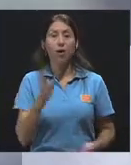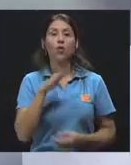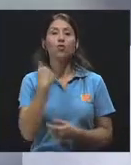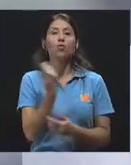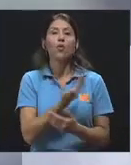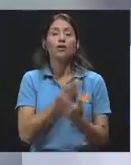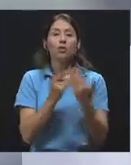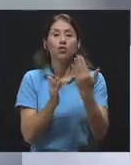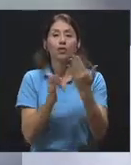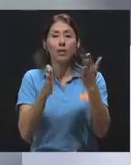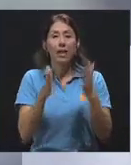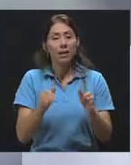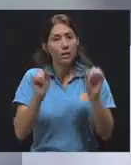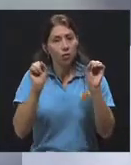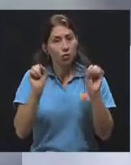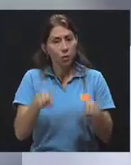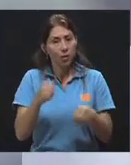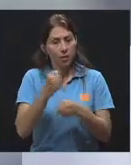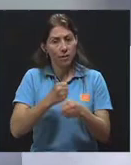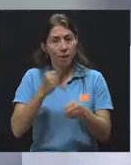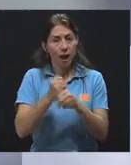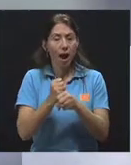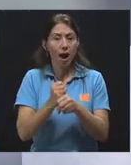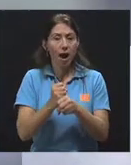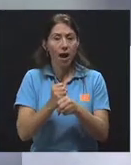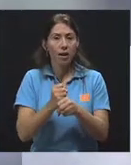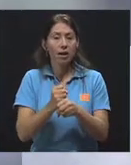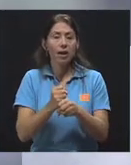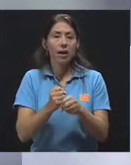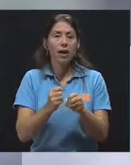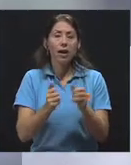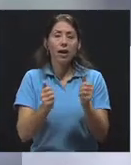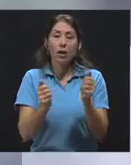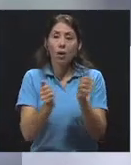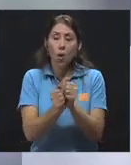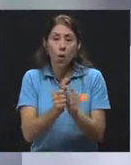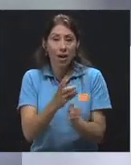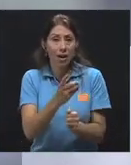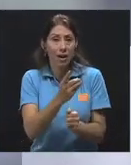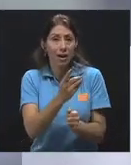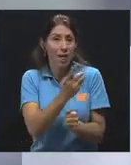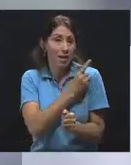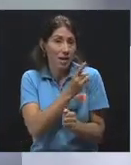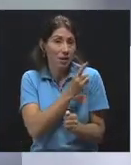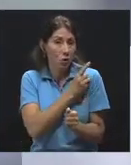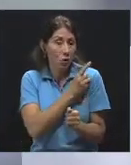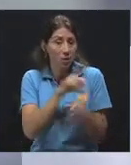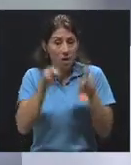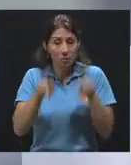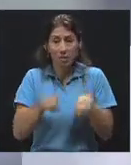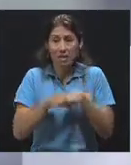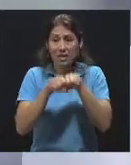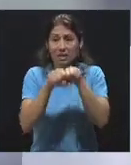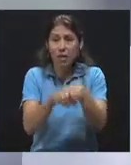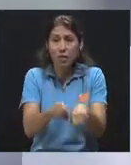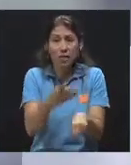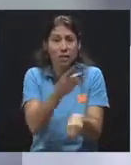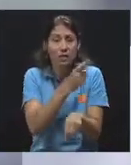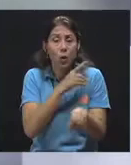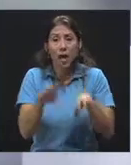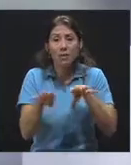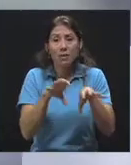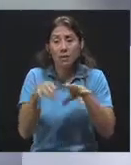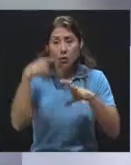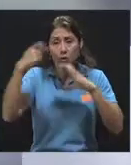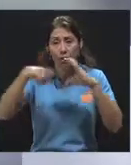Nuestros técnicos pueden trabajar bajo la dirección de los que se gradúan de dirección, de animación o de cine y televisión. Y